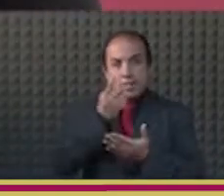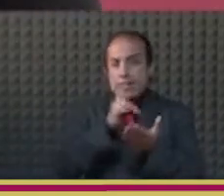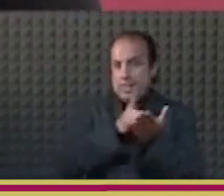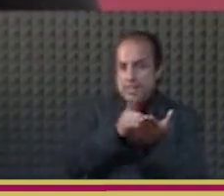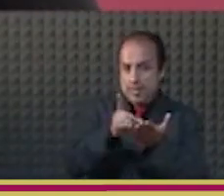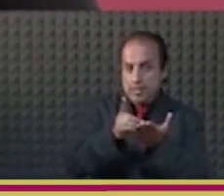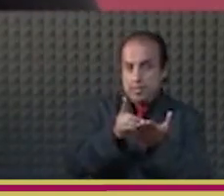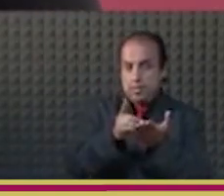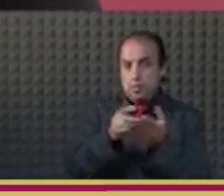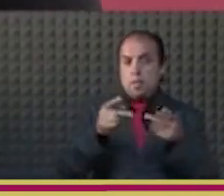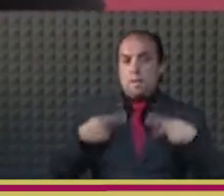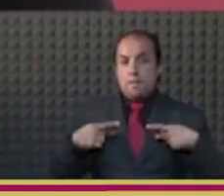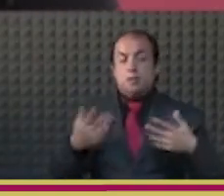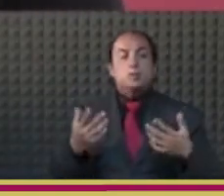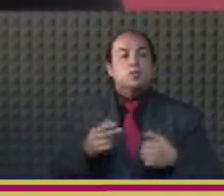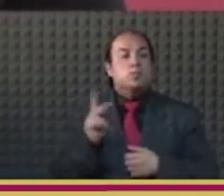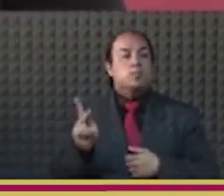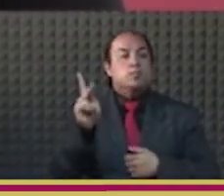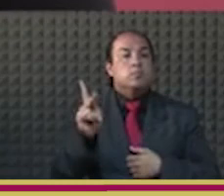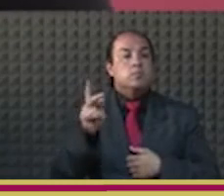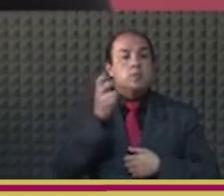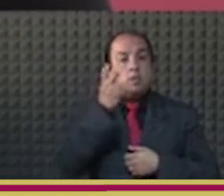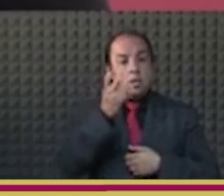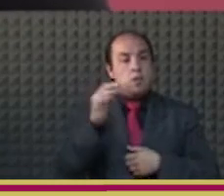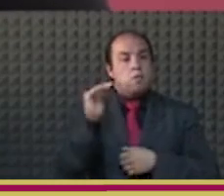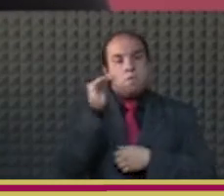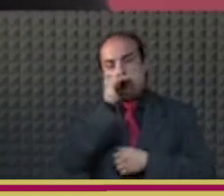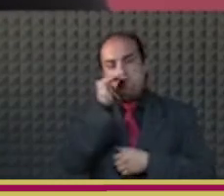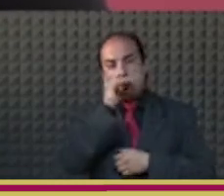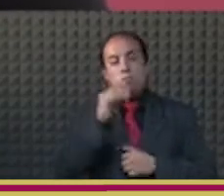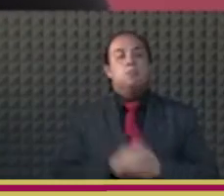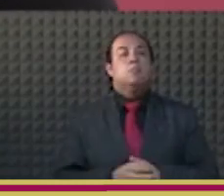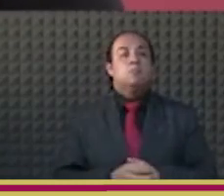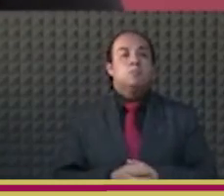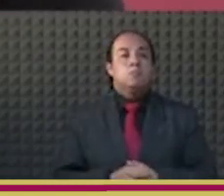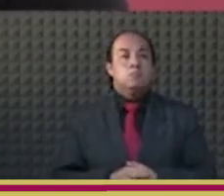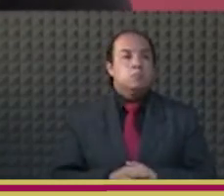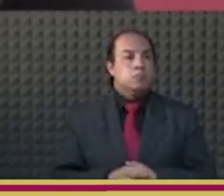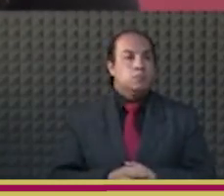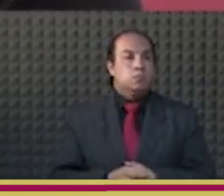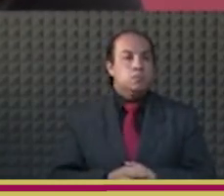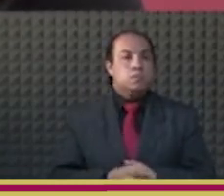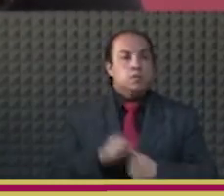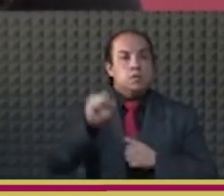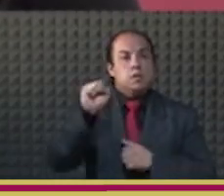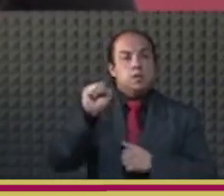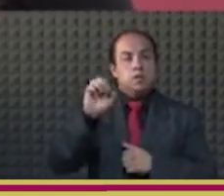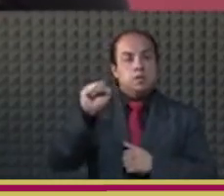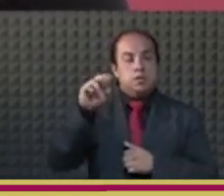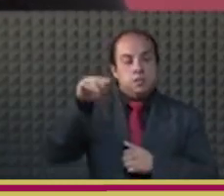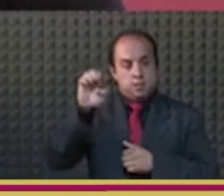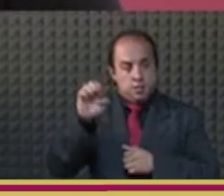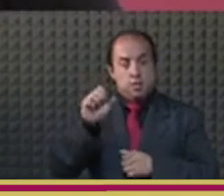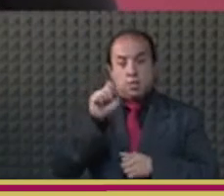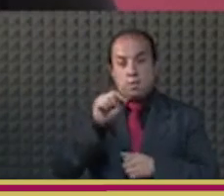derecho de los ciudadanos y son absolutamente gratuitos. Finalmente, el SNE también